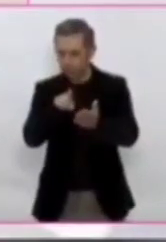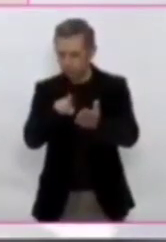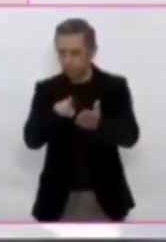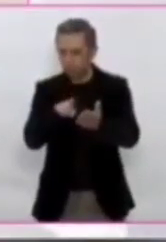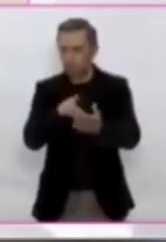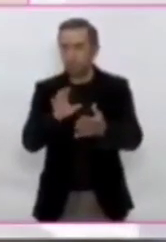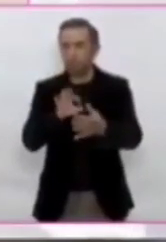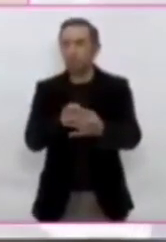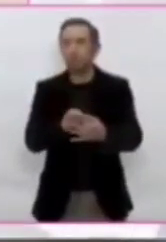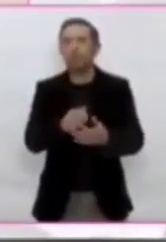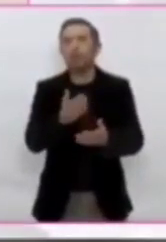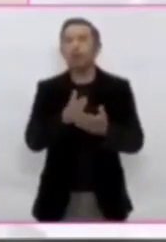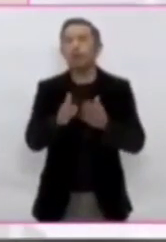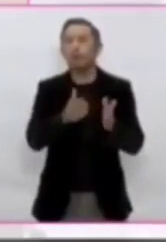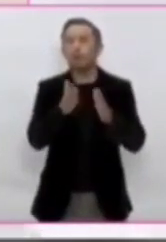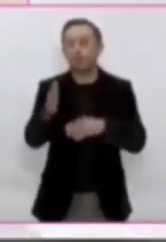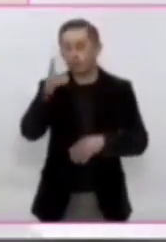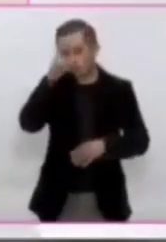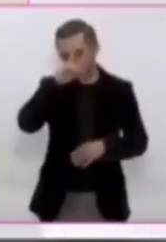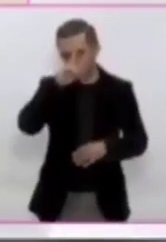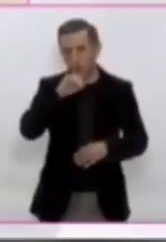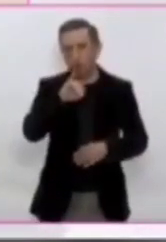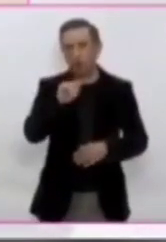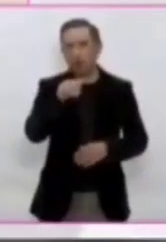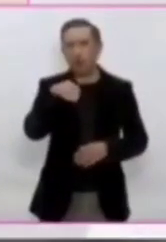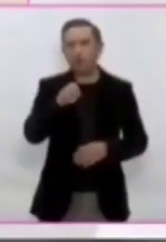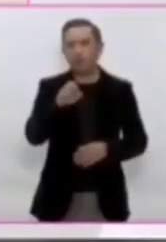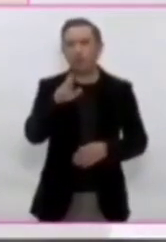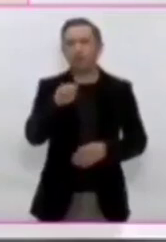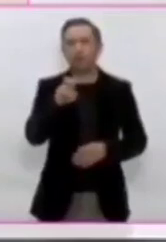Consejero Jaime Rivera. A favor.